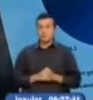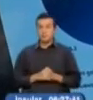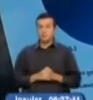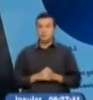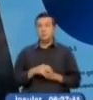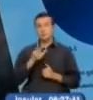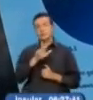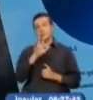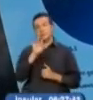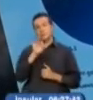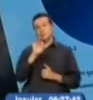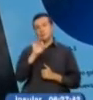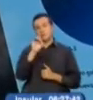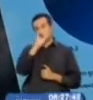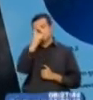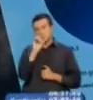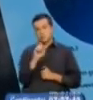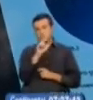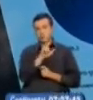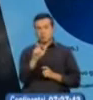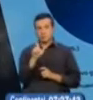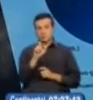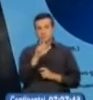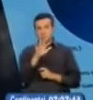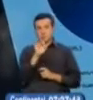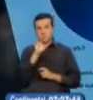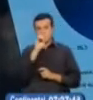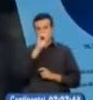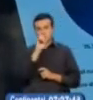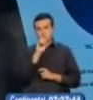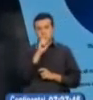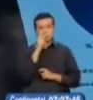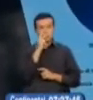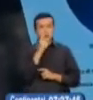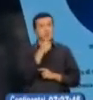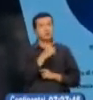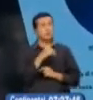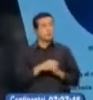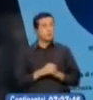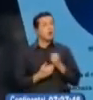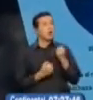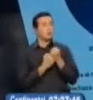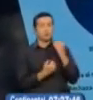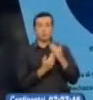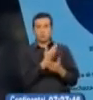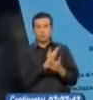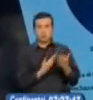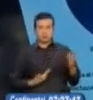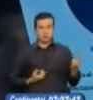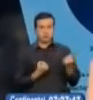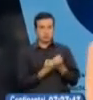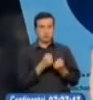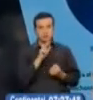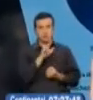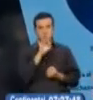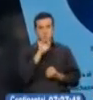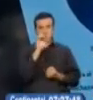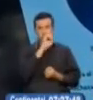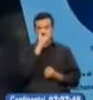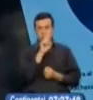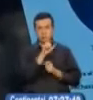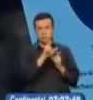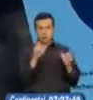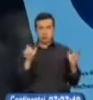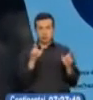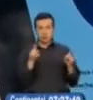Un 39%, esta porción de acá, dice que apoya al nuevo gobierno. El 39%, es